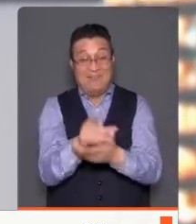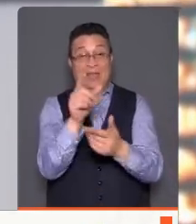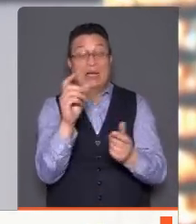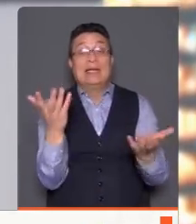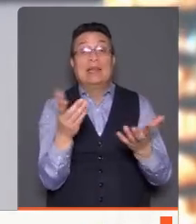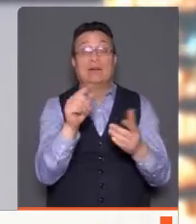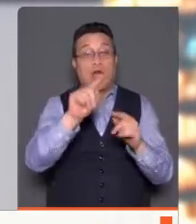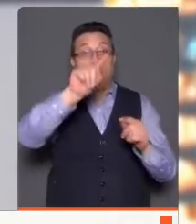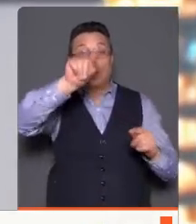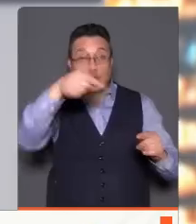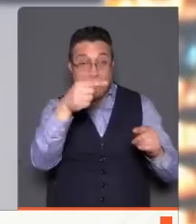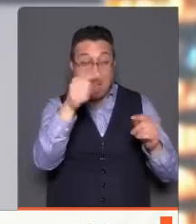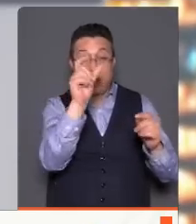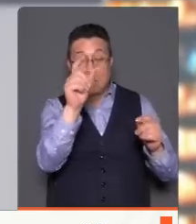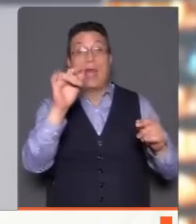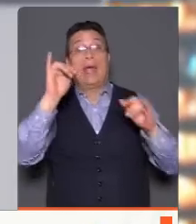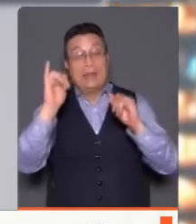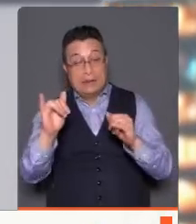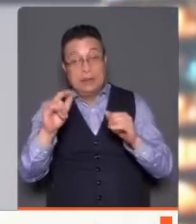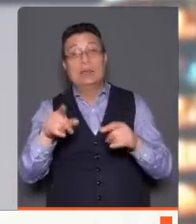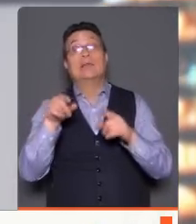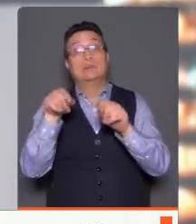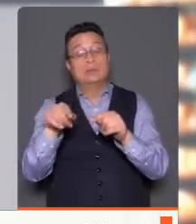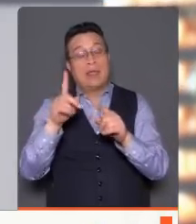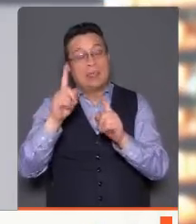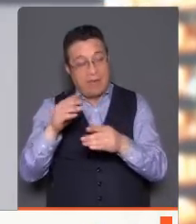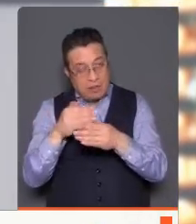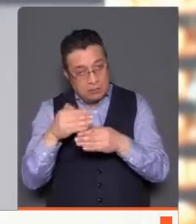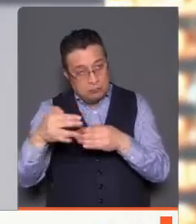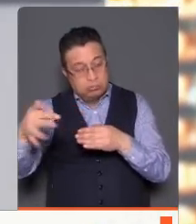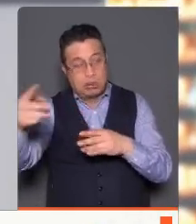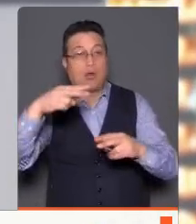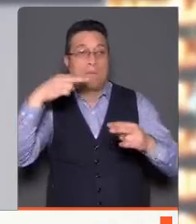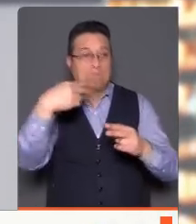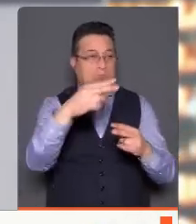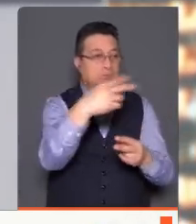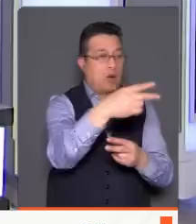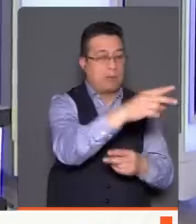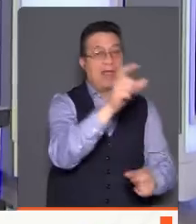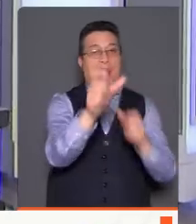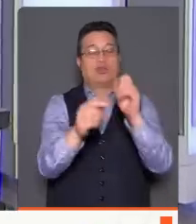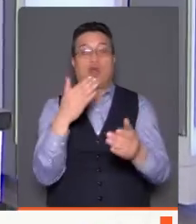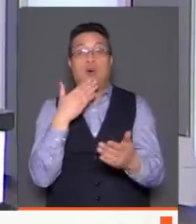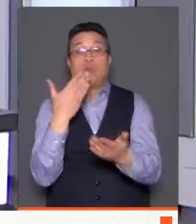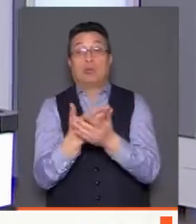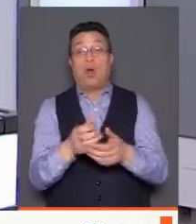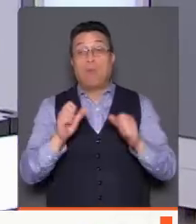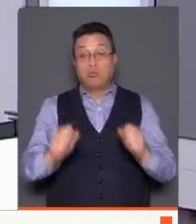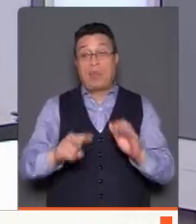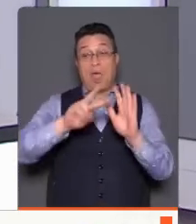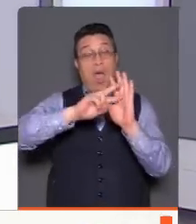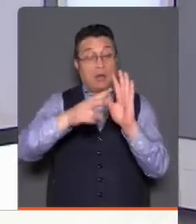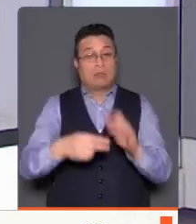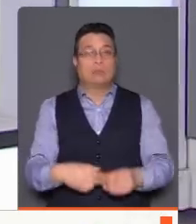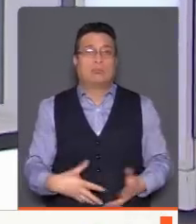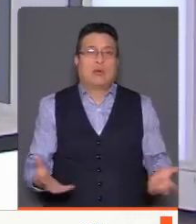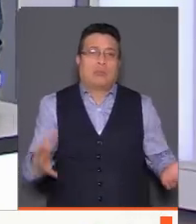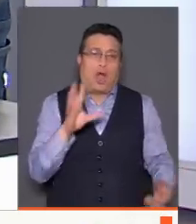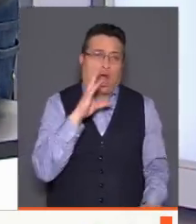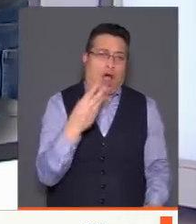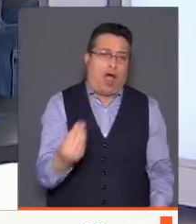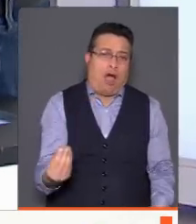coma y que propenderá a que sea de propiedad de las personas que postularon. ¿Se podría arreglar eso? Por supuesto, todas